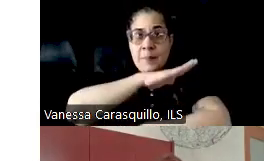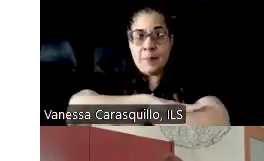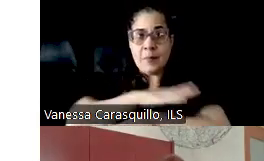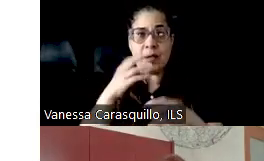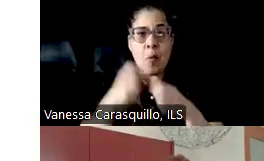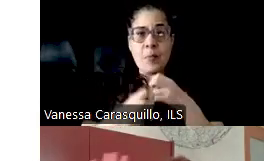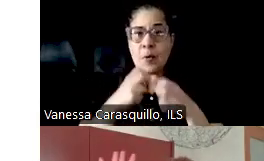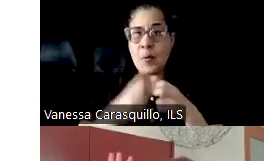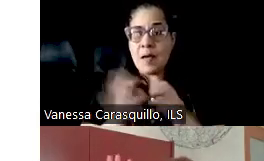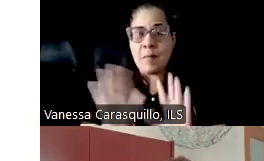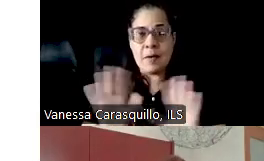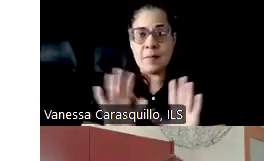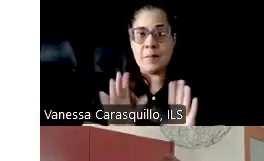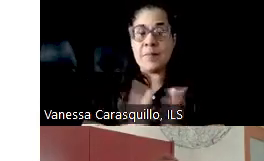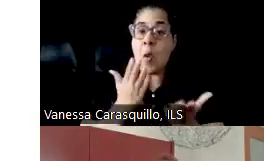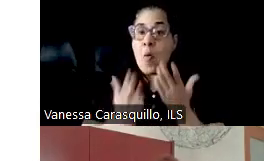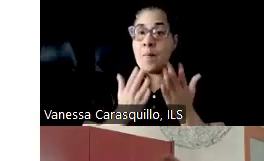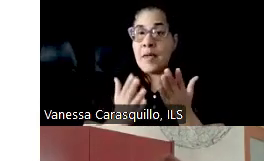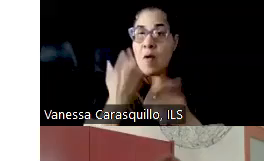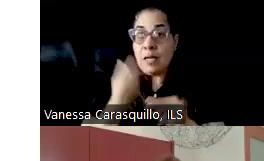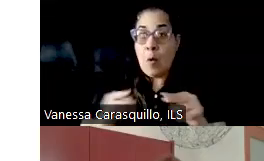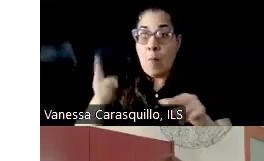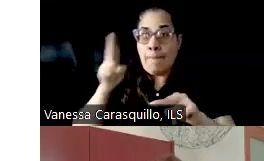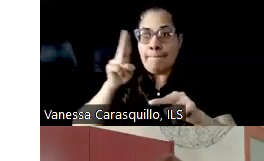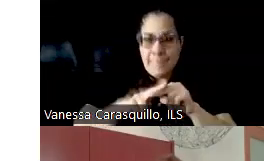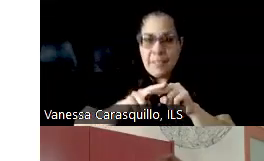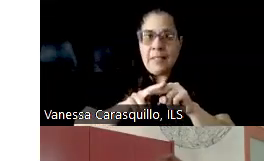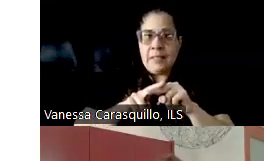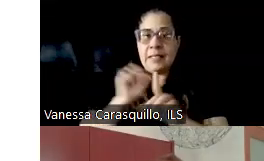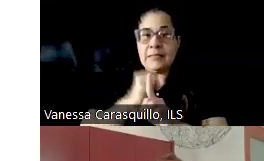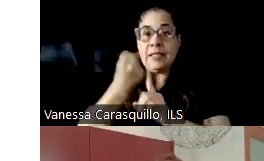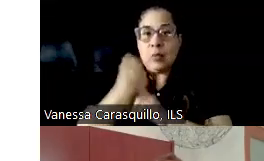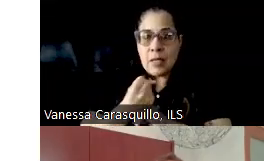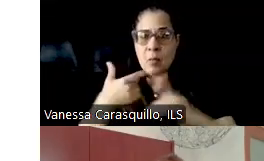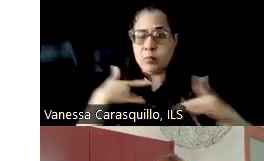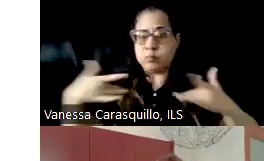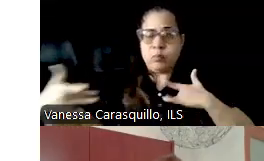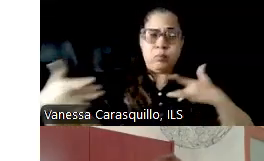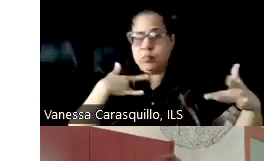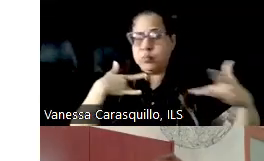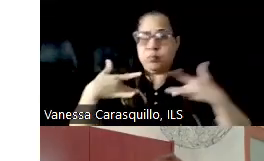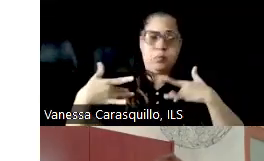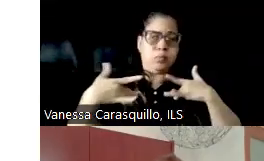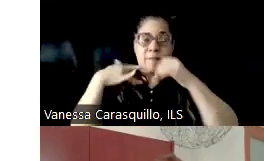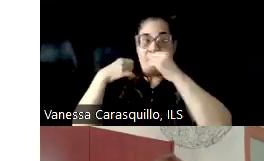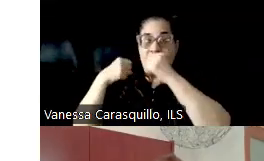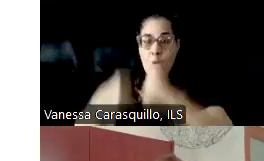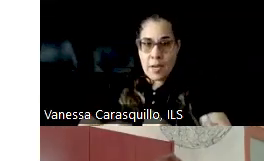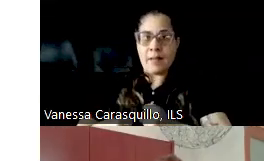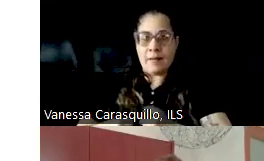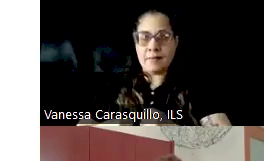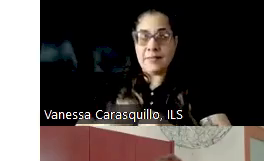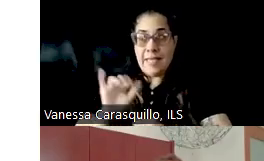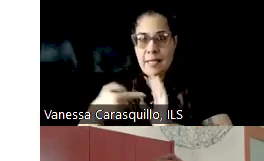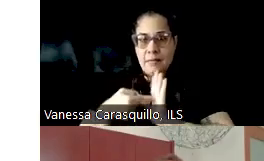la manifestación aumentada de una expresión de un estado de ansiedad bien intenso que el niño está manifestando o